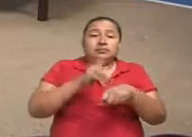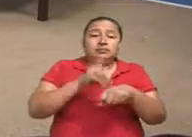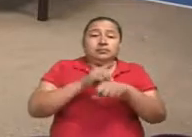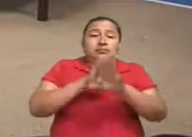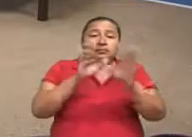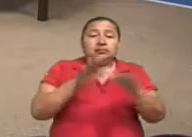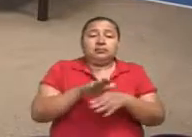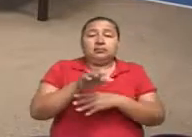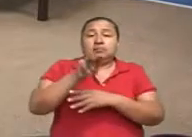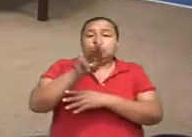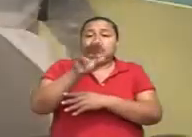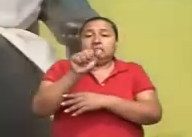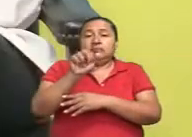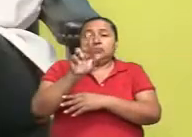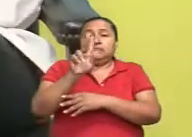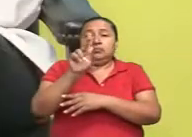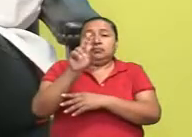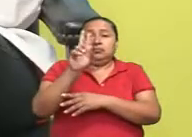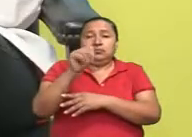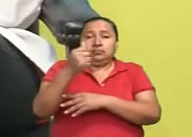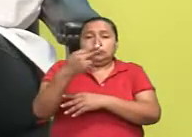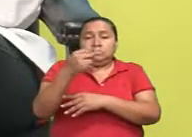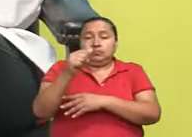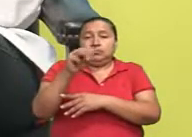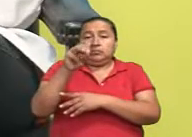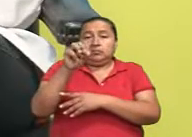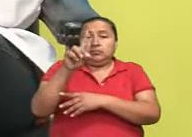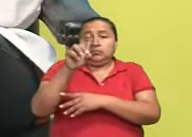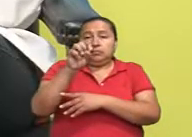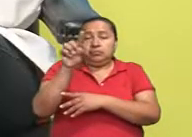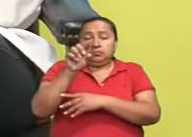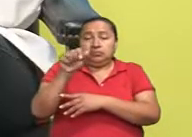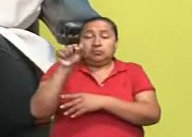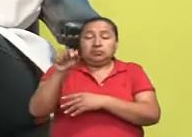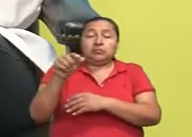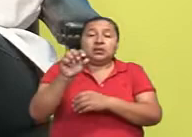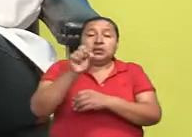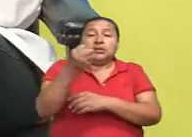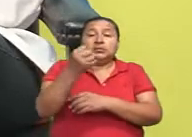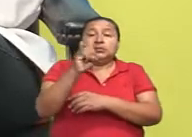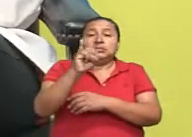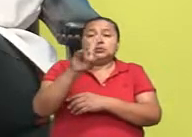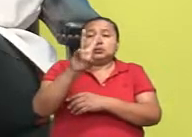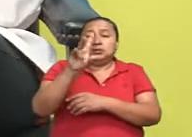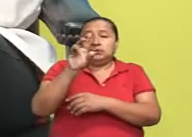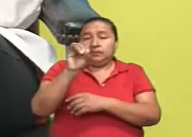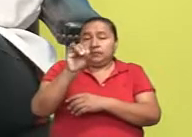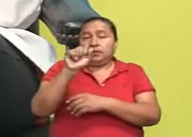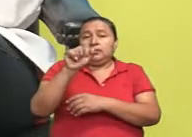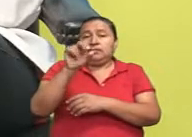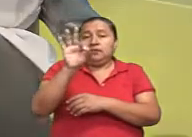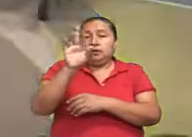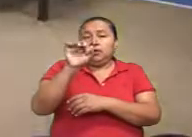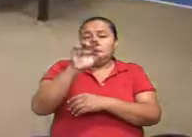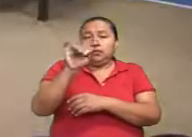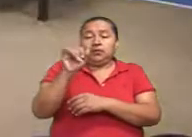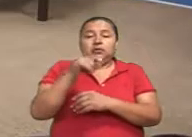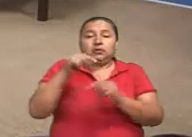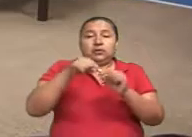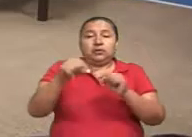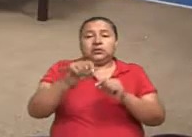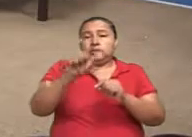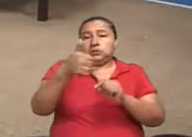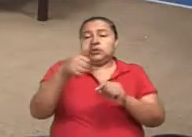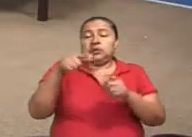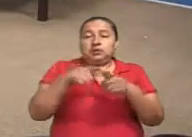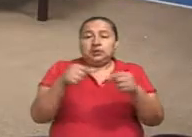médico general del Centro de Salud Silvia Ferrufino, ubicado en el distrito número 6 de Managua. Bienvenida, doctora. Es